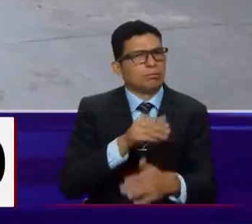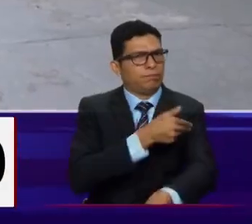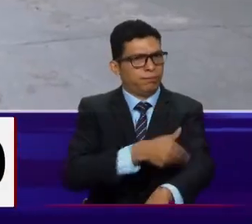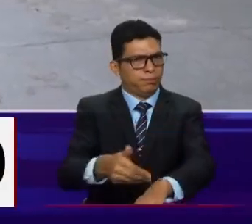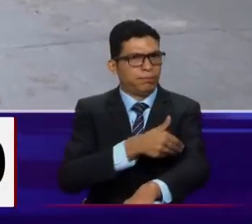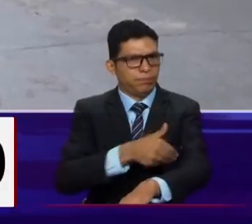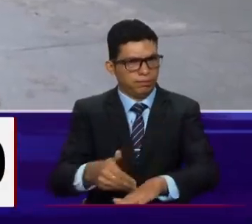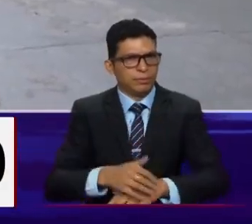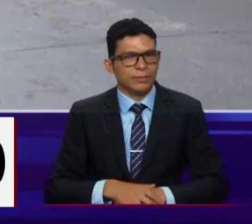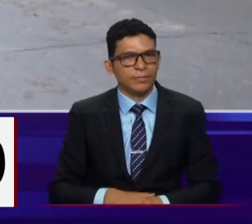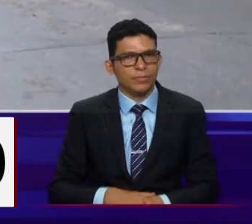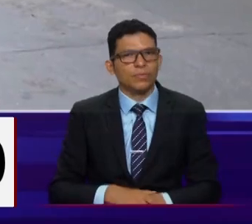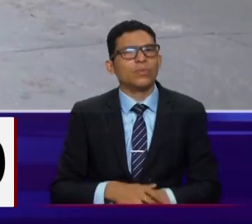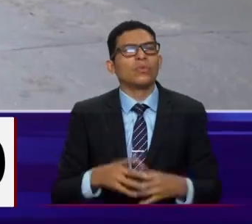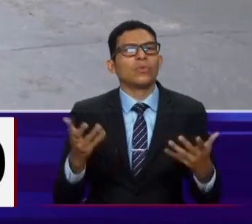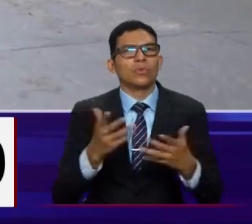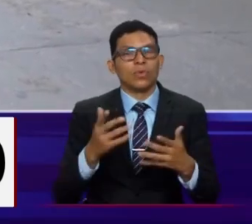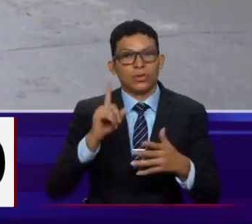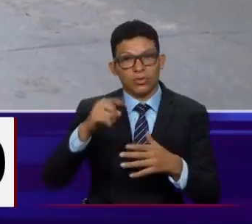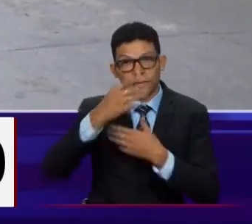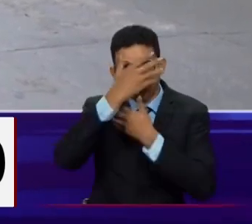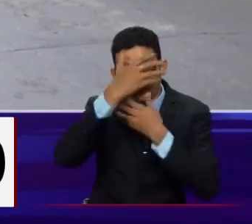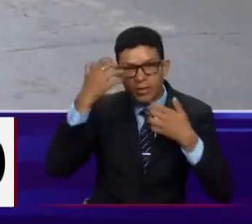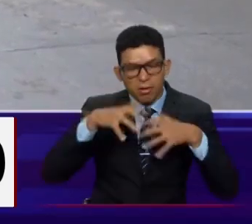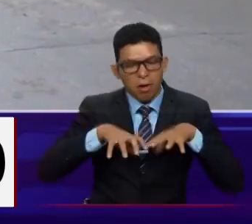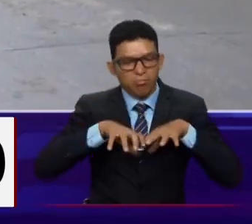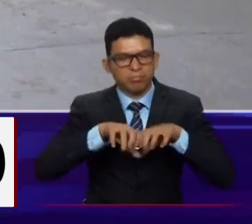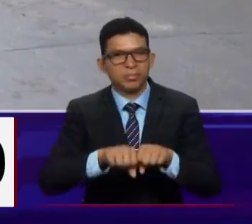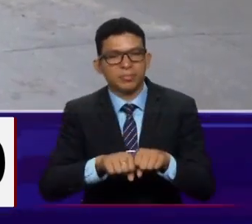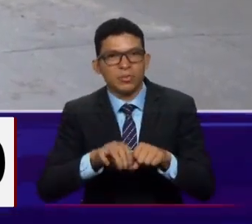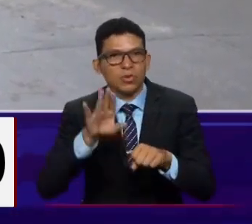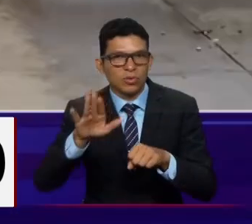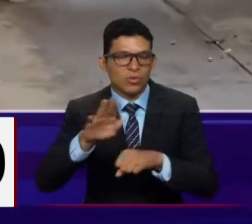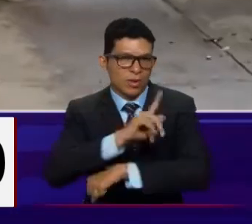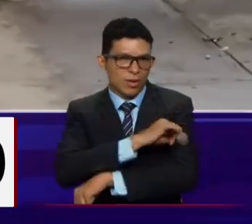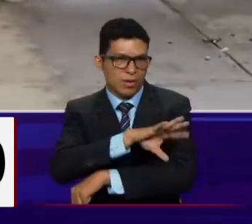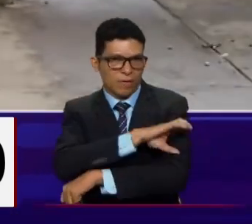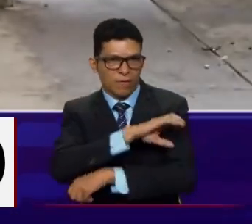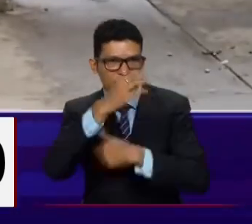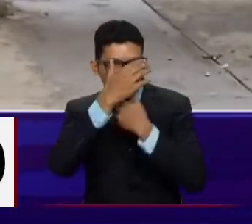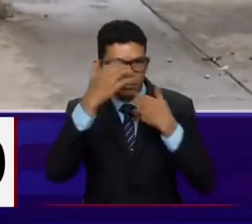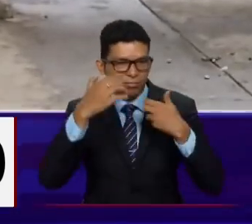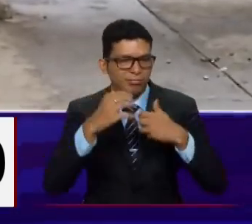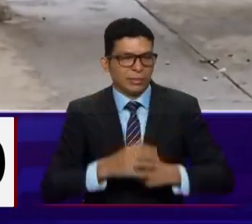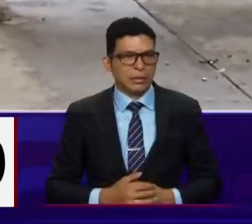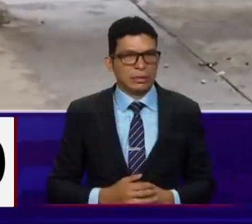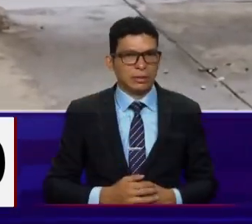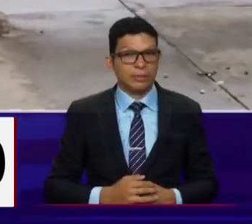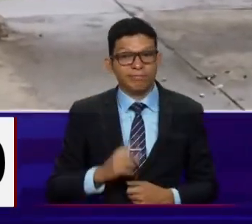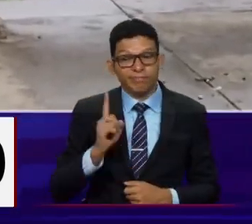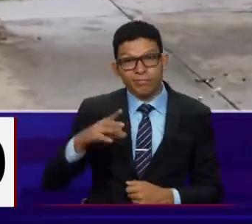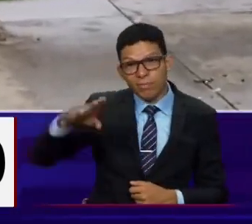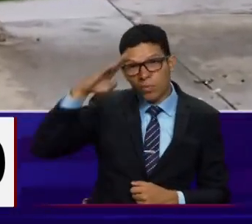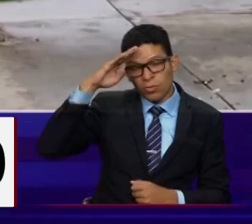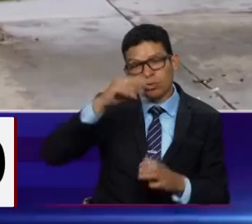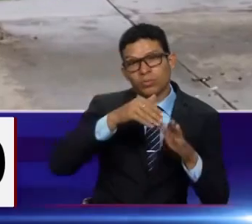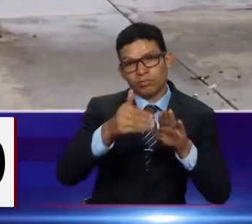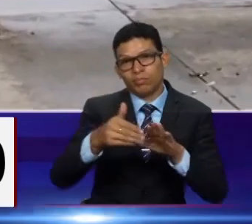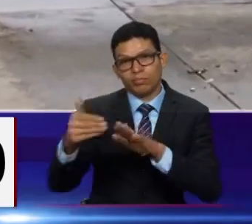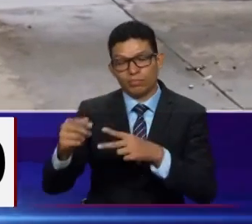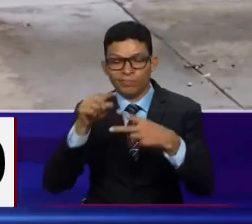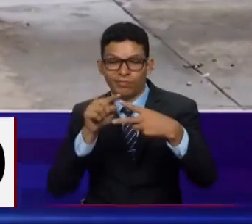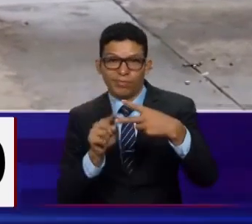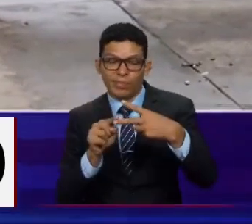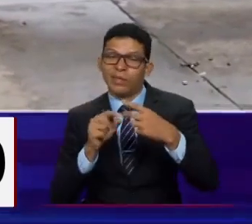dinero ocurrió en medio de una toma guerrillera perpetrada por las disidencias de las Farc en ese momento dos policías murieron durante